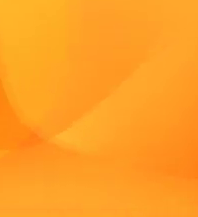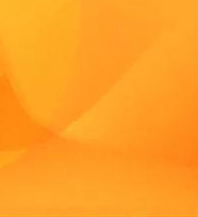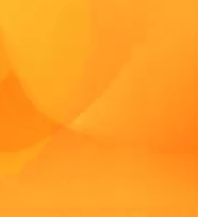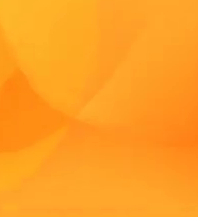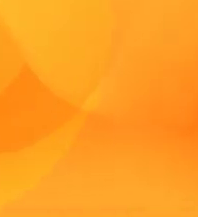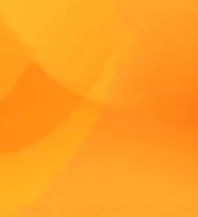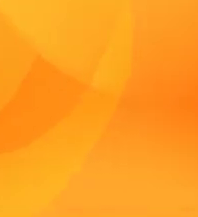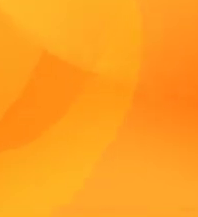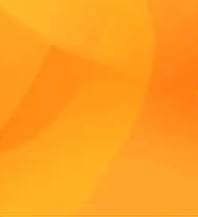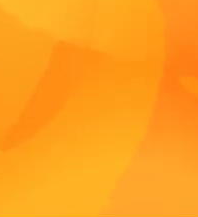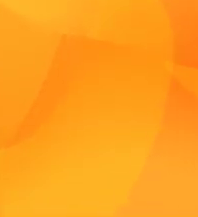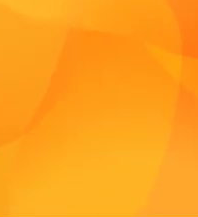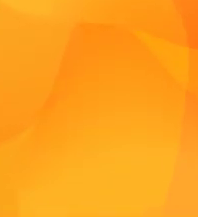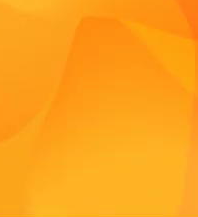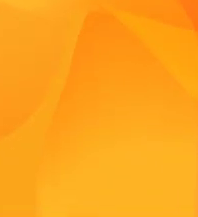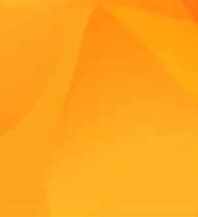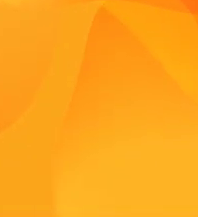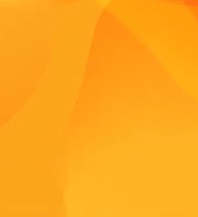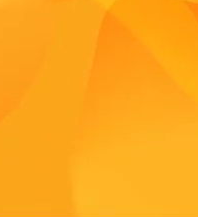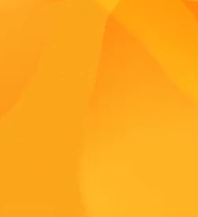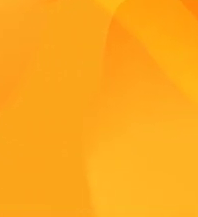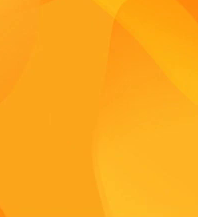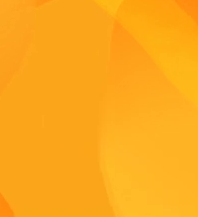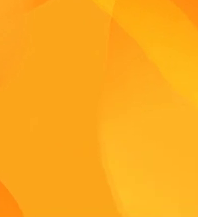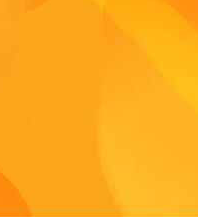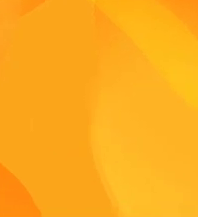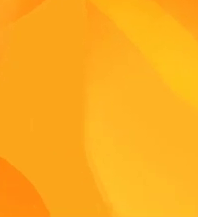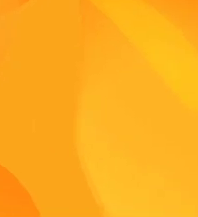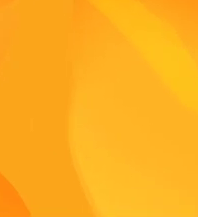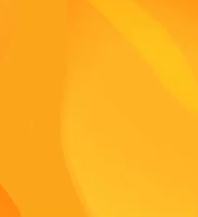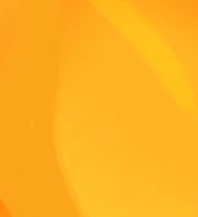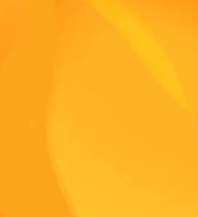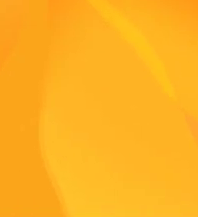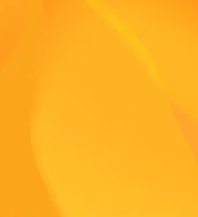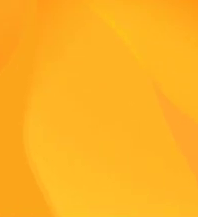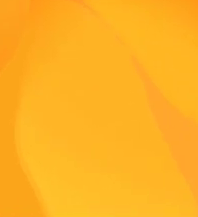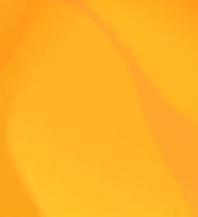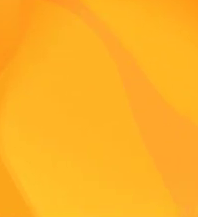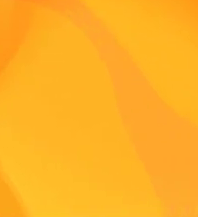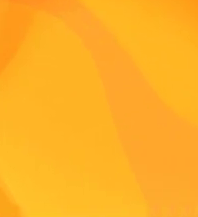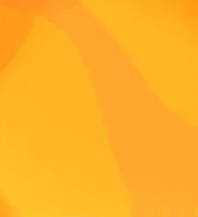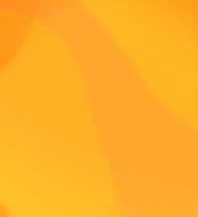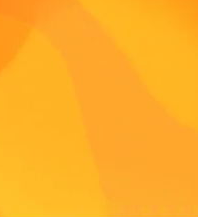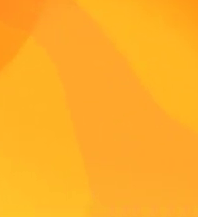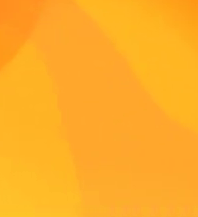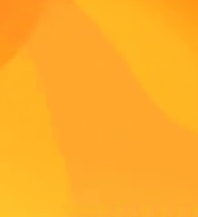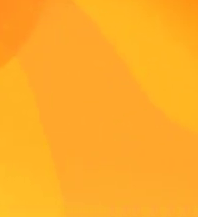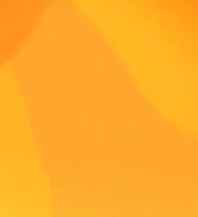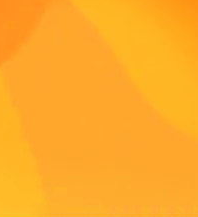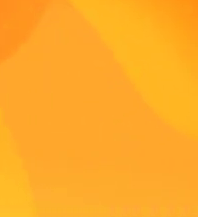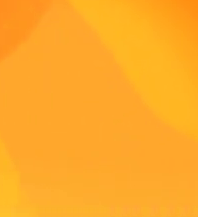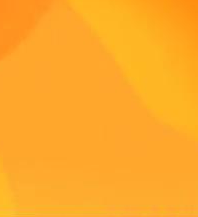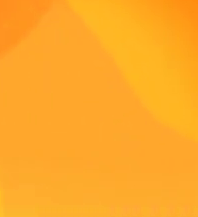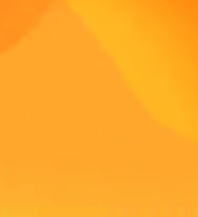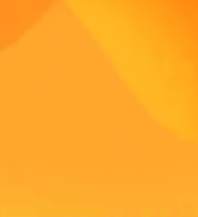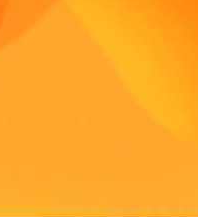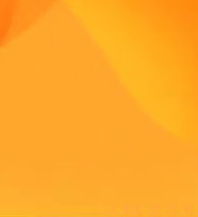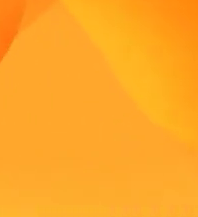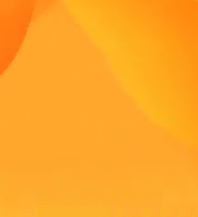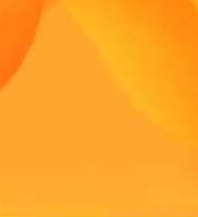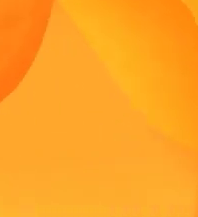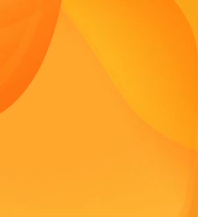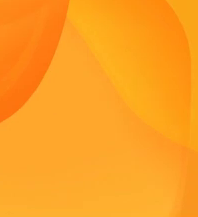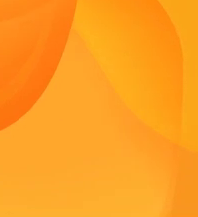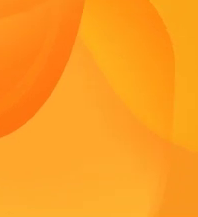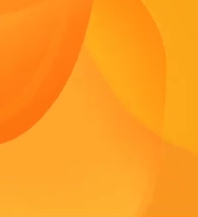Paco, tu abuelo, papá, mi pequeño. ¿Dónde vivía Paco?